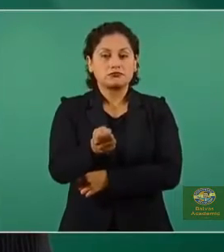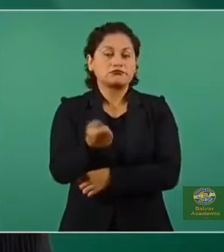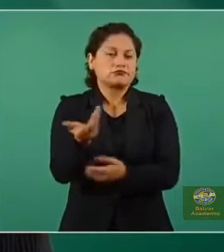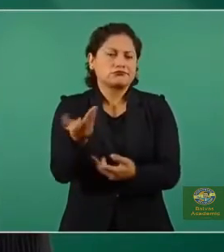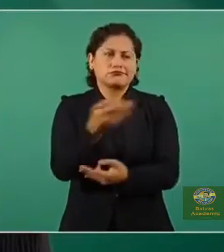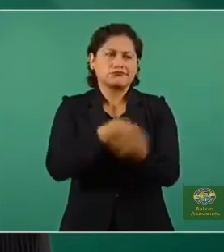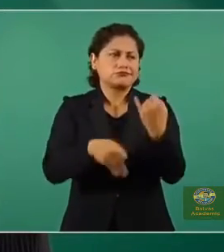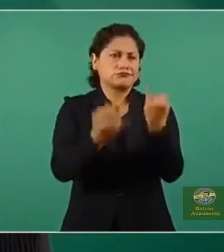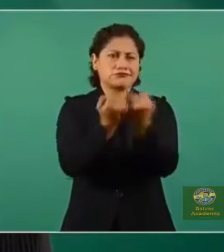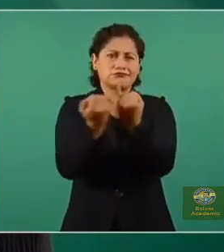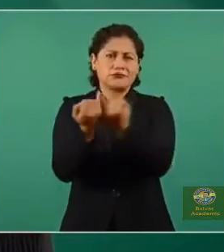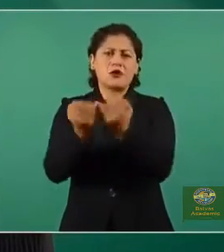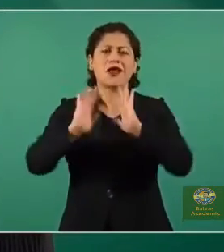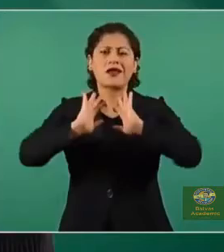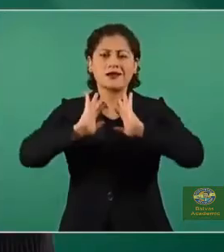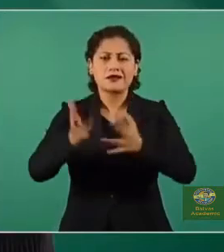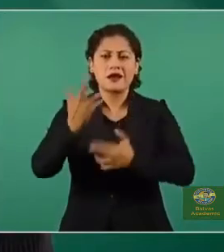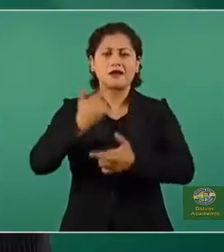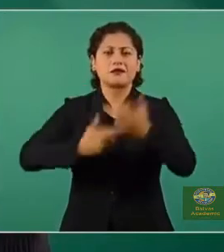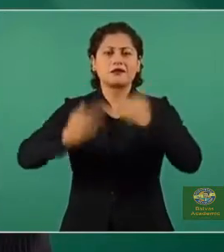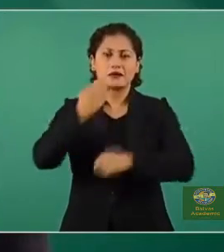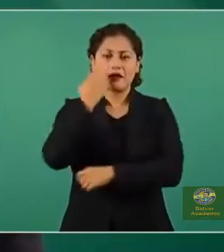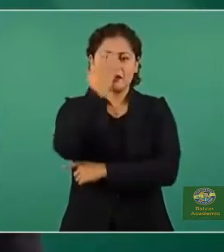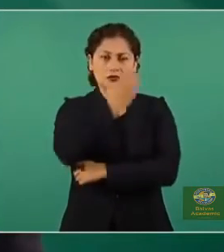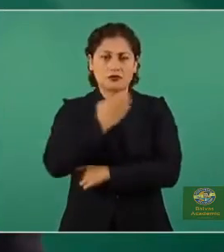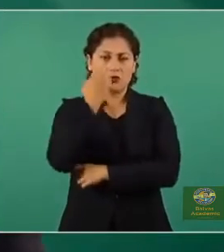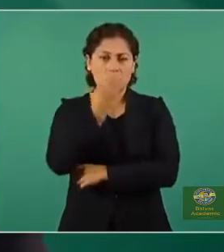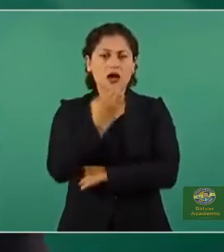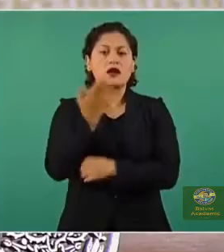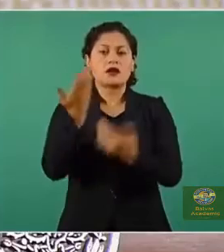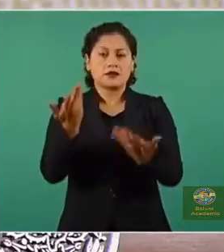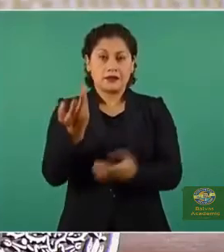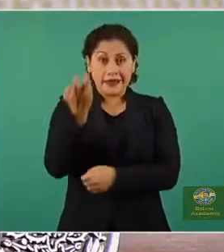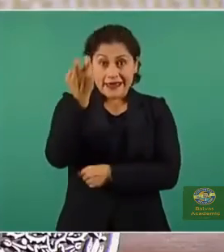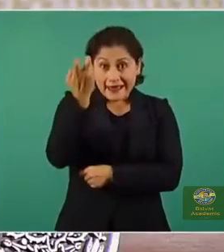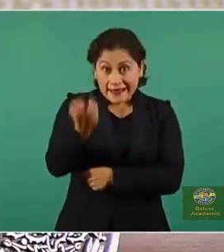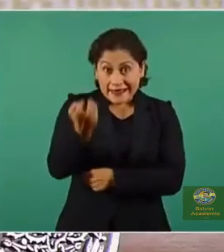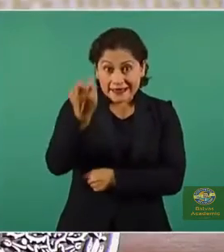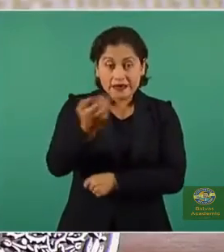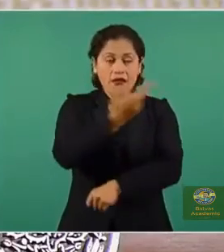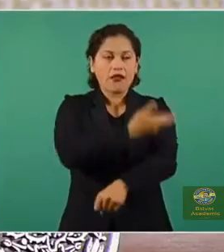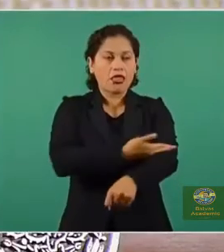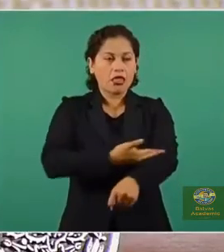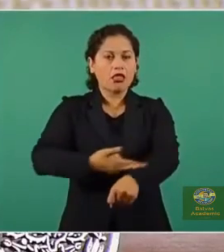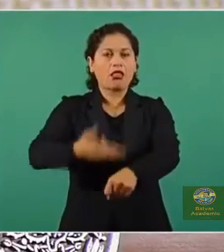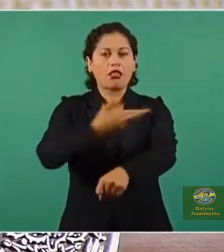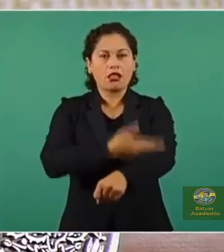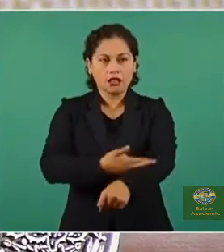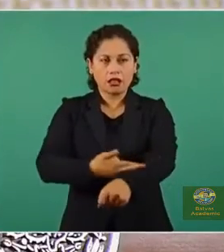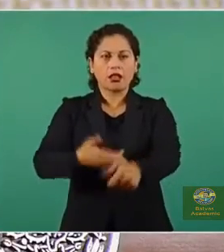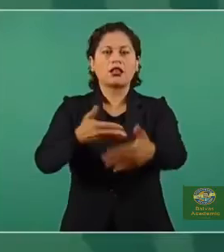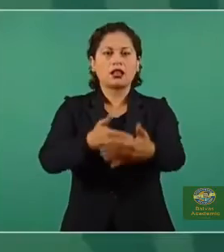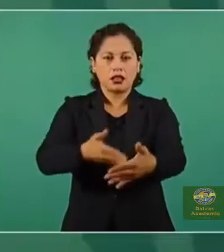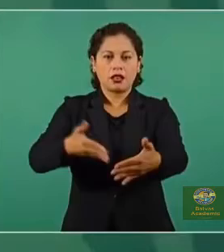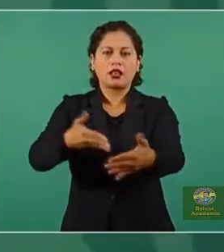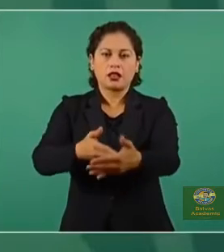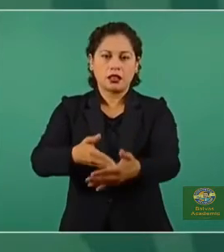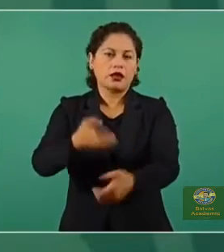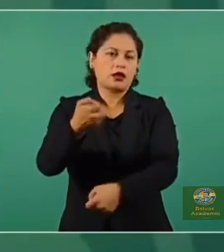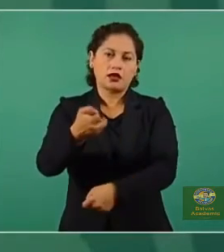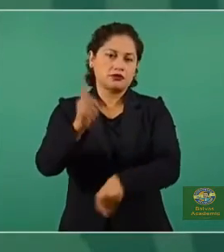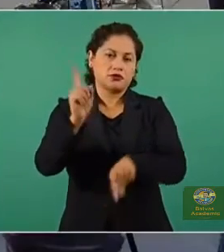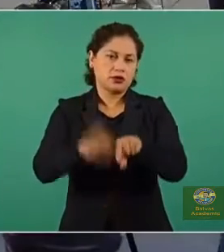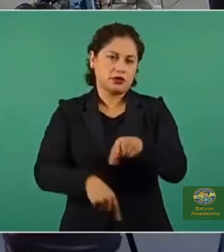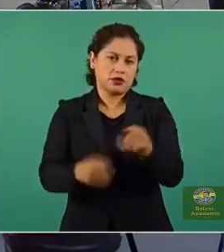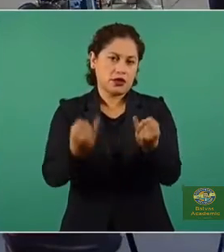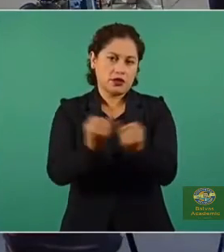que se regrese a las clases y eliminar prácticas precisamente que son burocráticas, que lejos a veces de ayudar, llegan a entorpecer. Pero esa